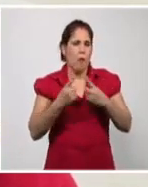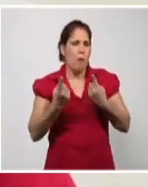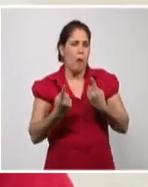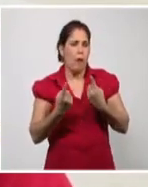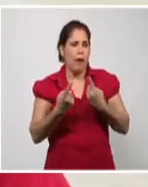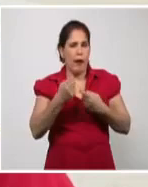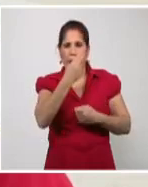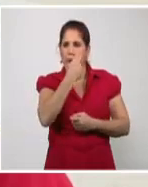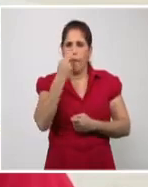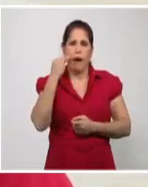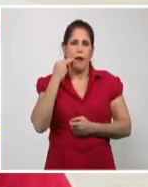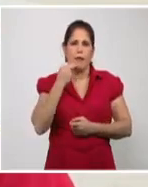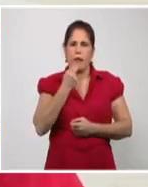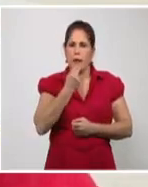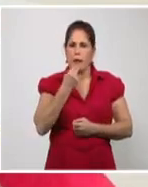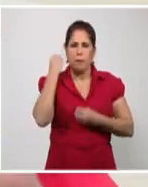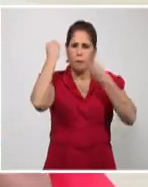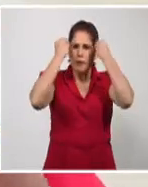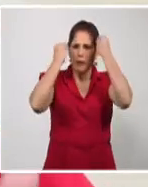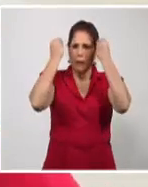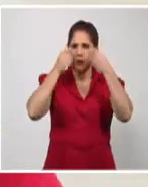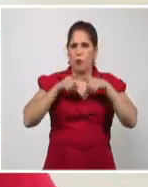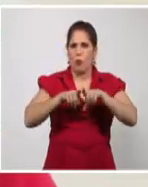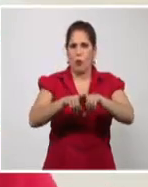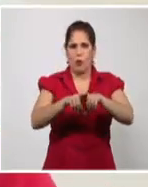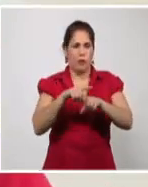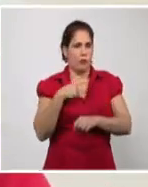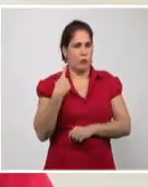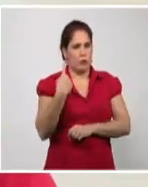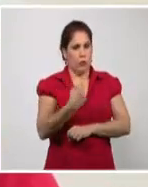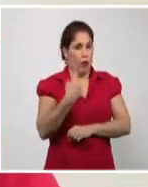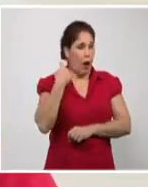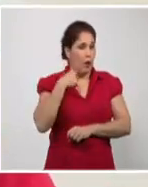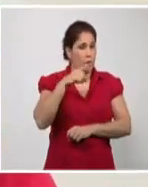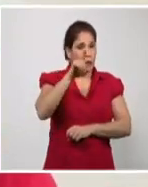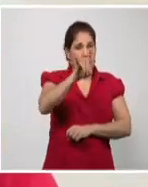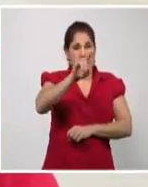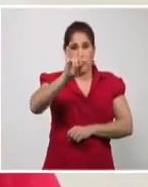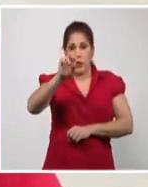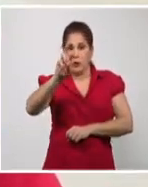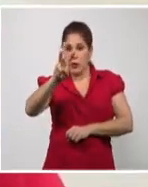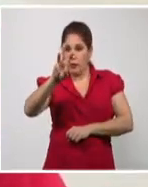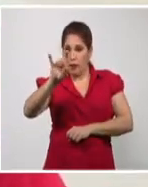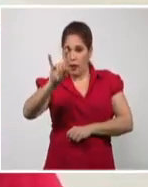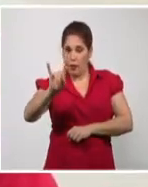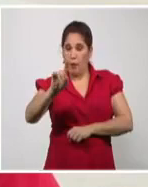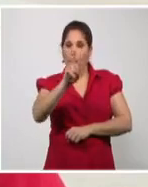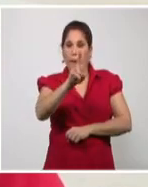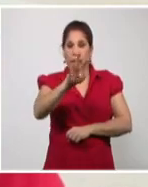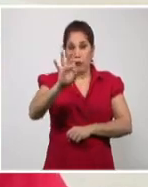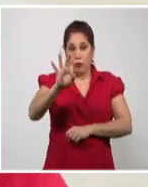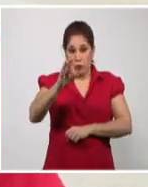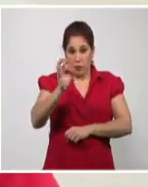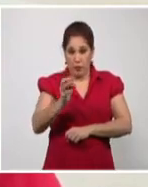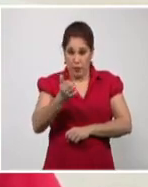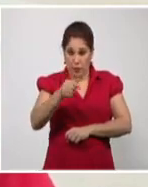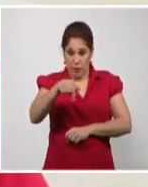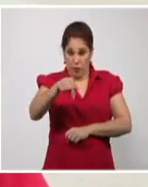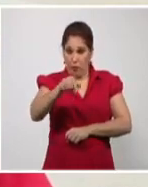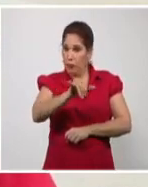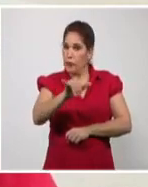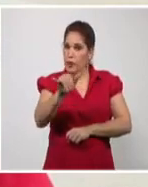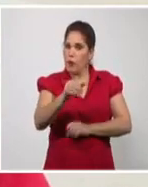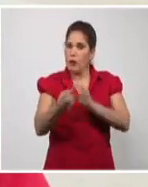unidad que conllevó a que en el año 1939, un 28 de enero, se fundara